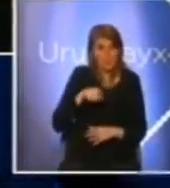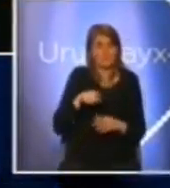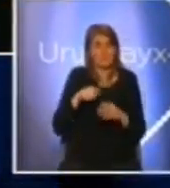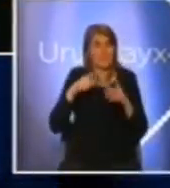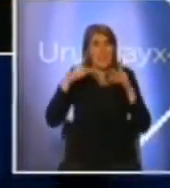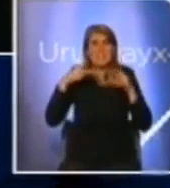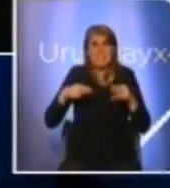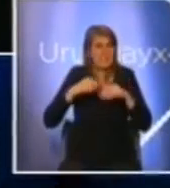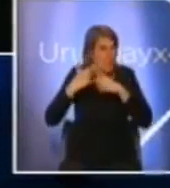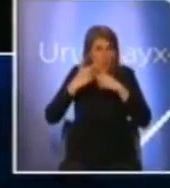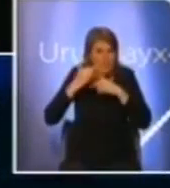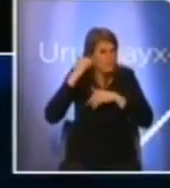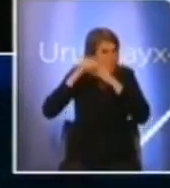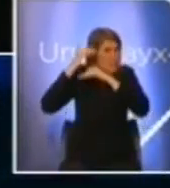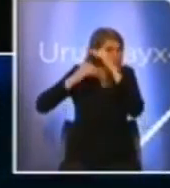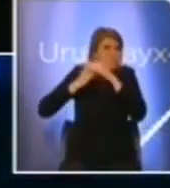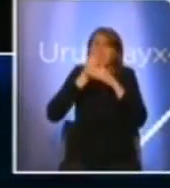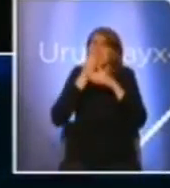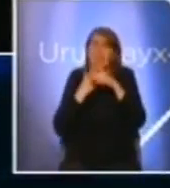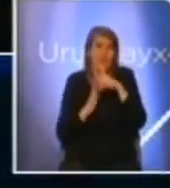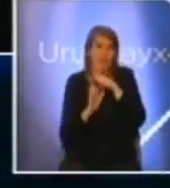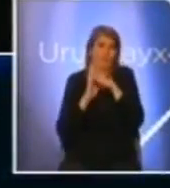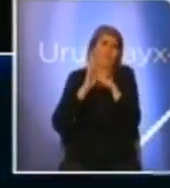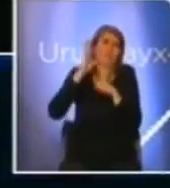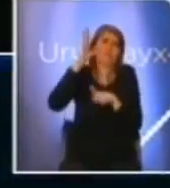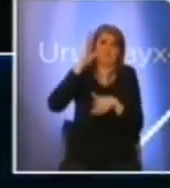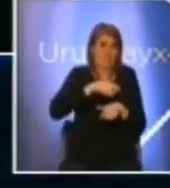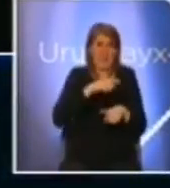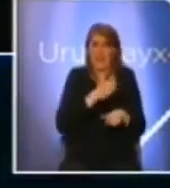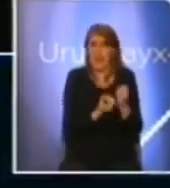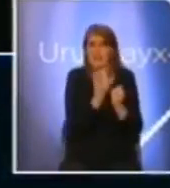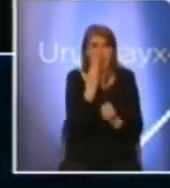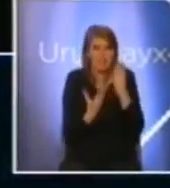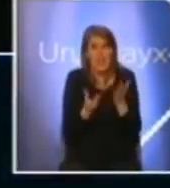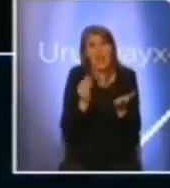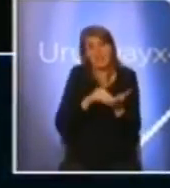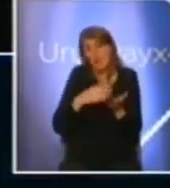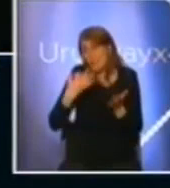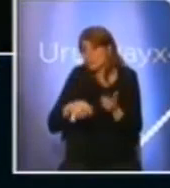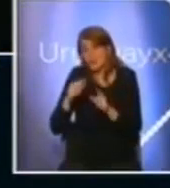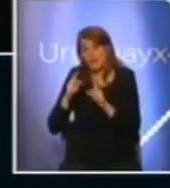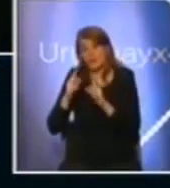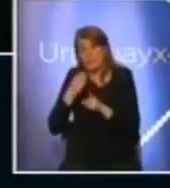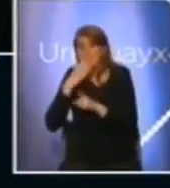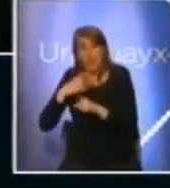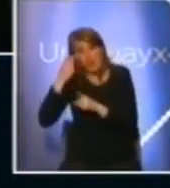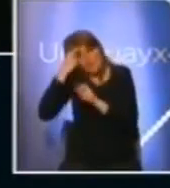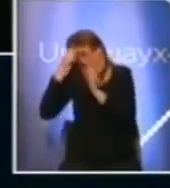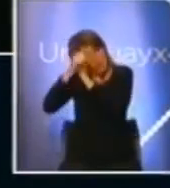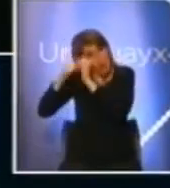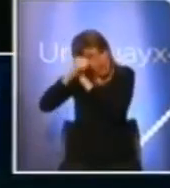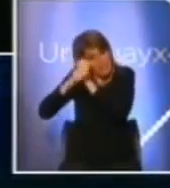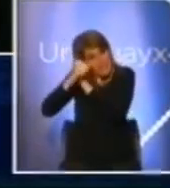tienen techo. A esto se le suma una enorme convergencia tecnológica, no solamente provista de la biotecnología,